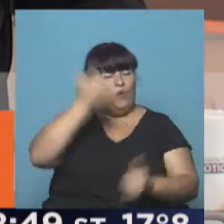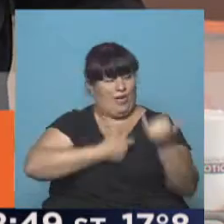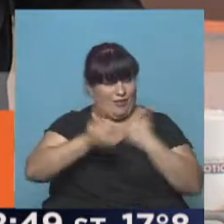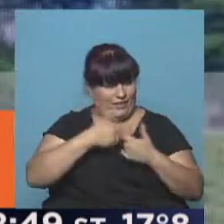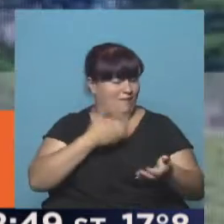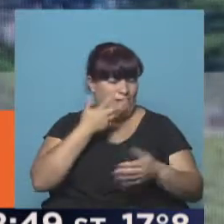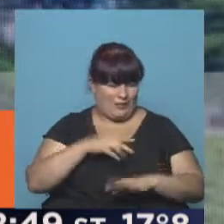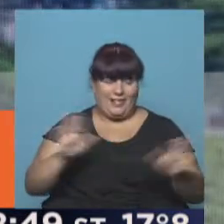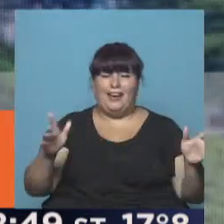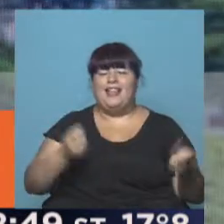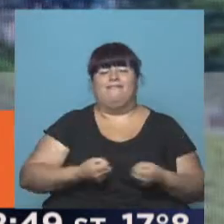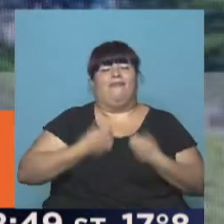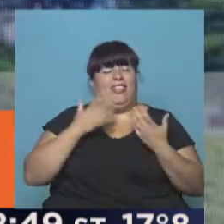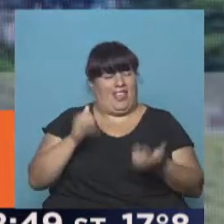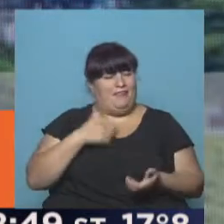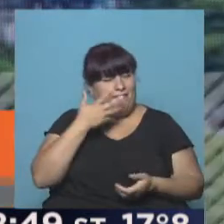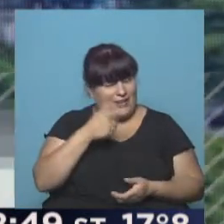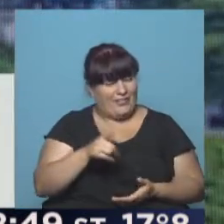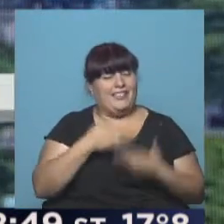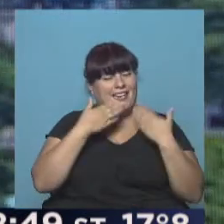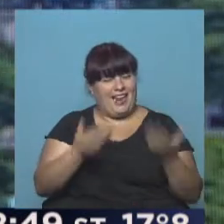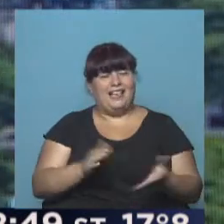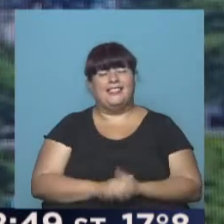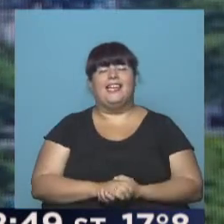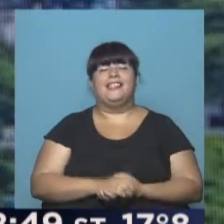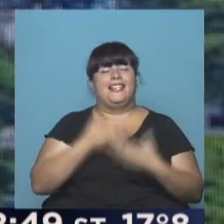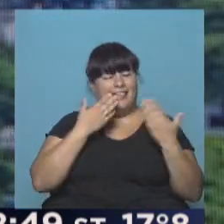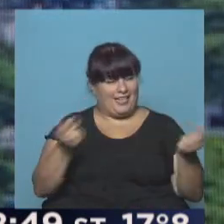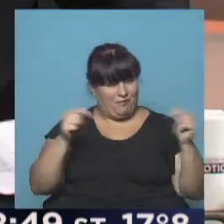que son inspirados meses gracias a la ciencia